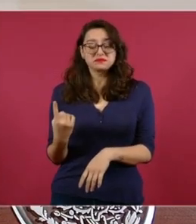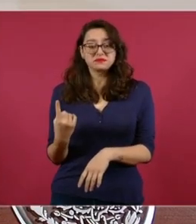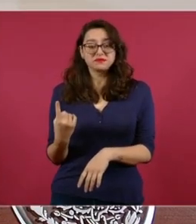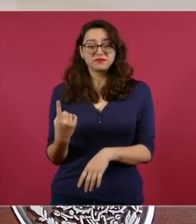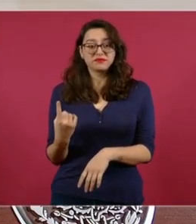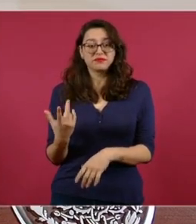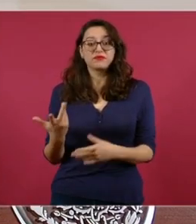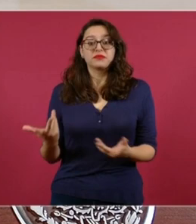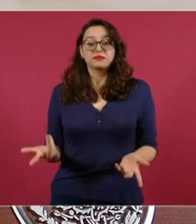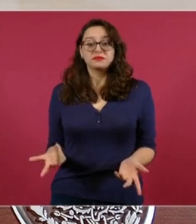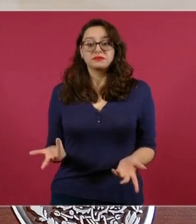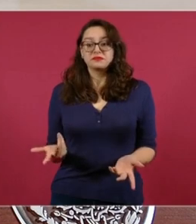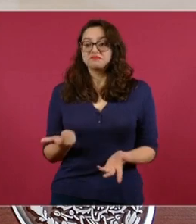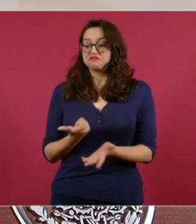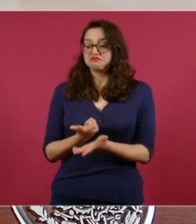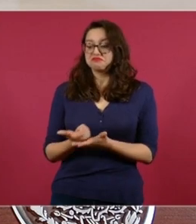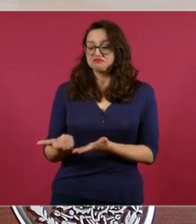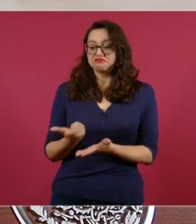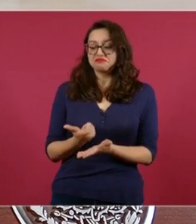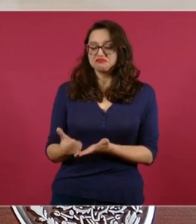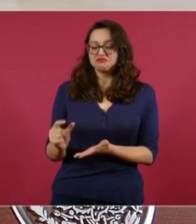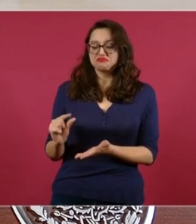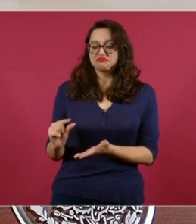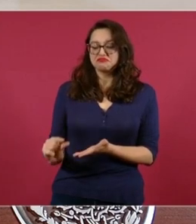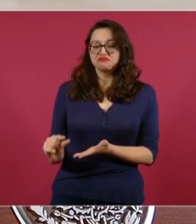no aumentaban el salario?